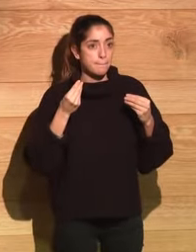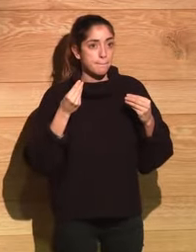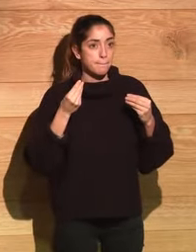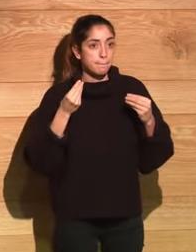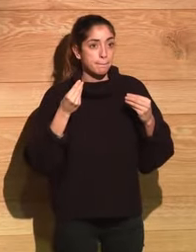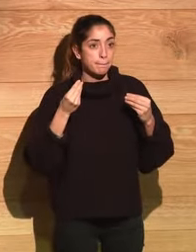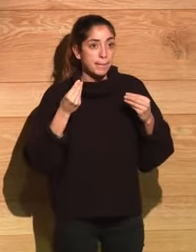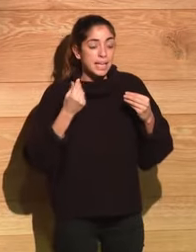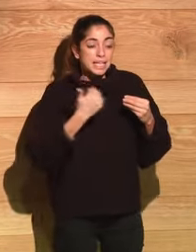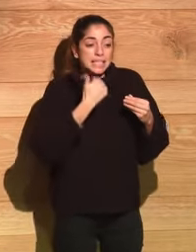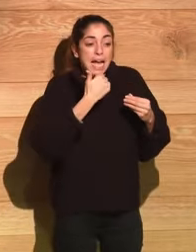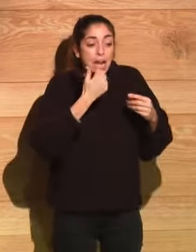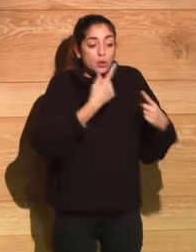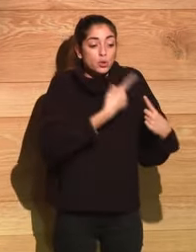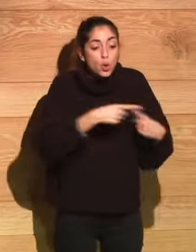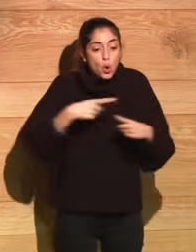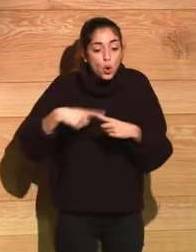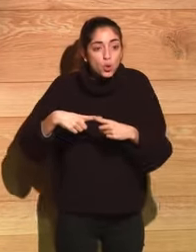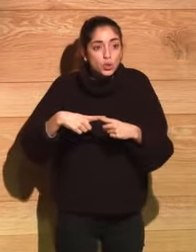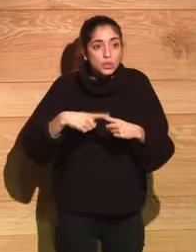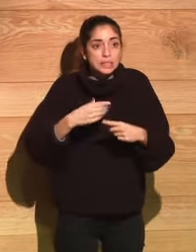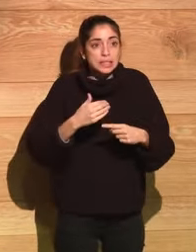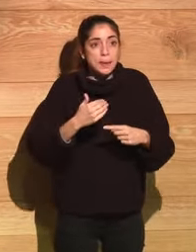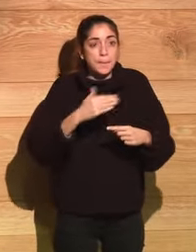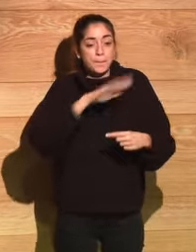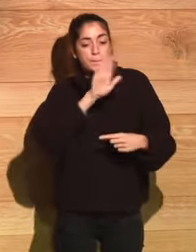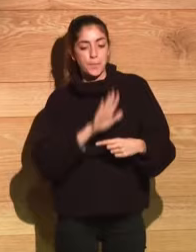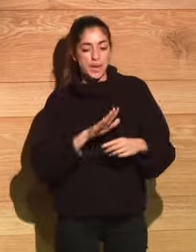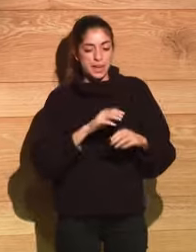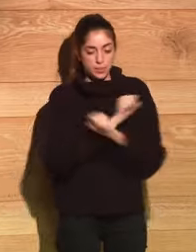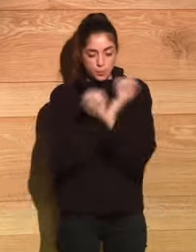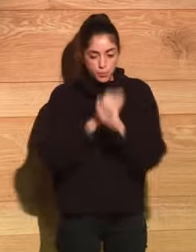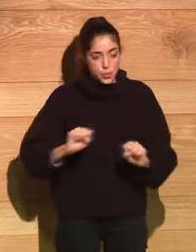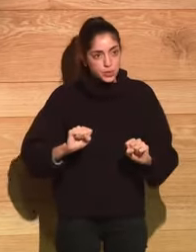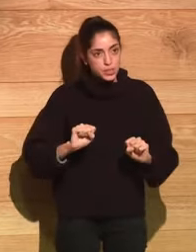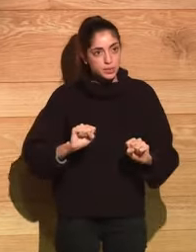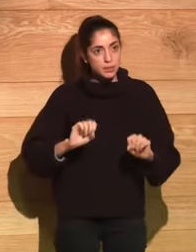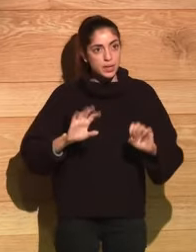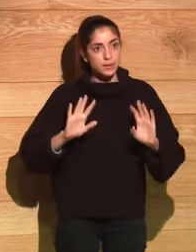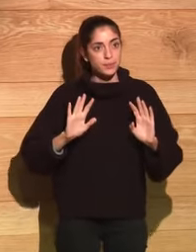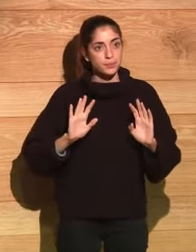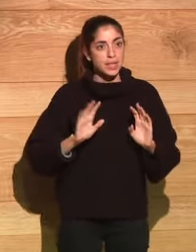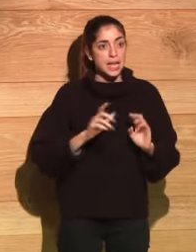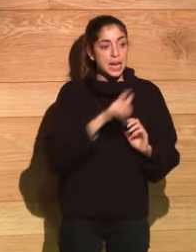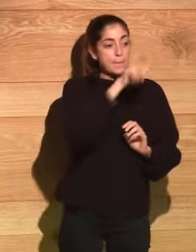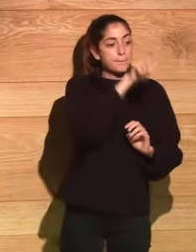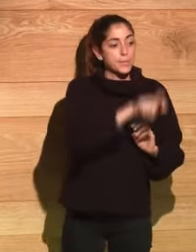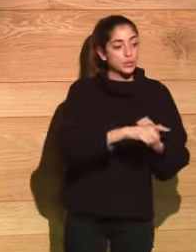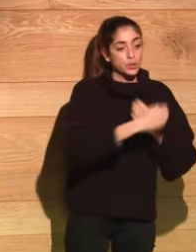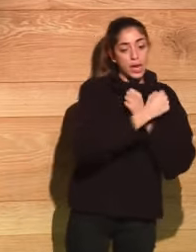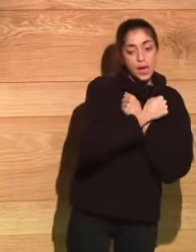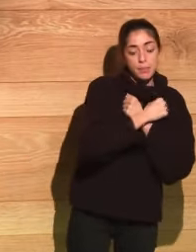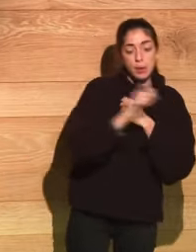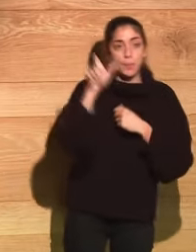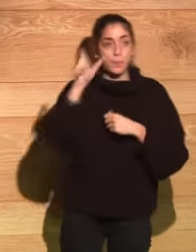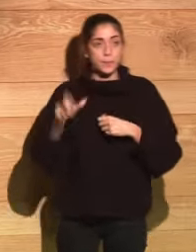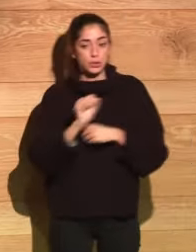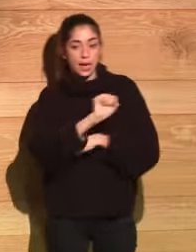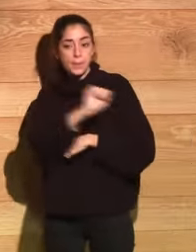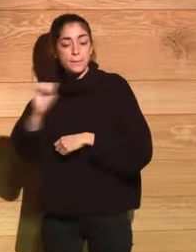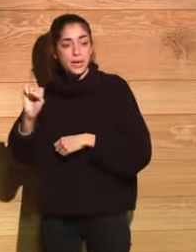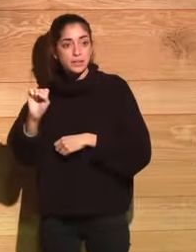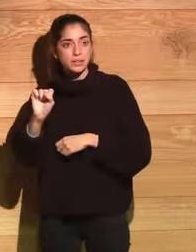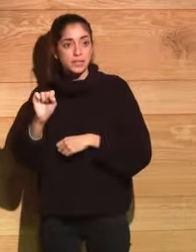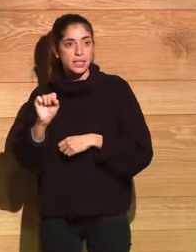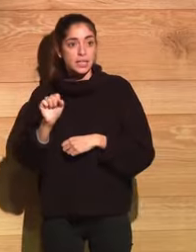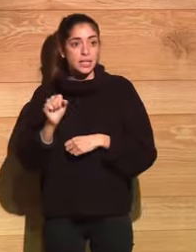en esa cosa que parece casi imposible, ¿no? De reunir, que es siempre hay un el que ama y siempre está el amado, ¿no? La generosidad de